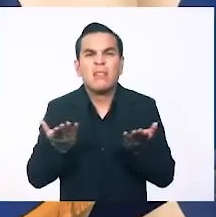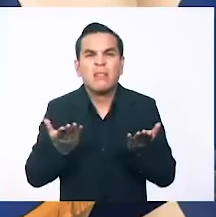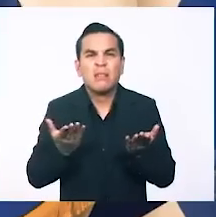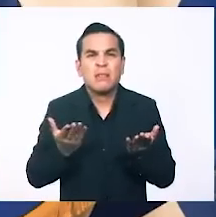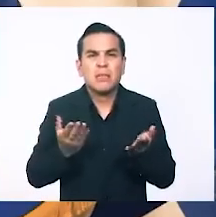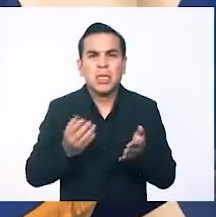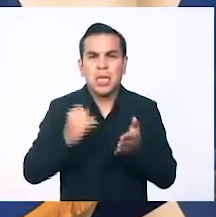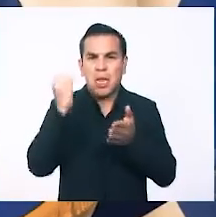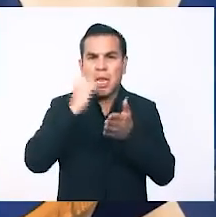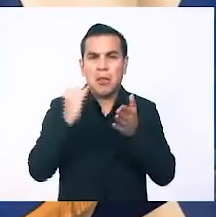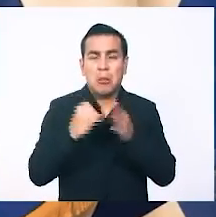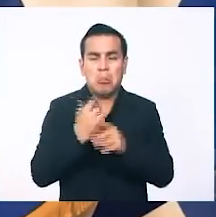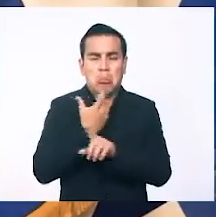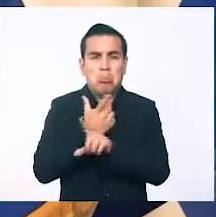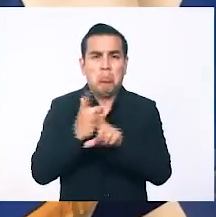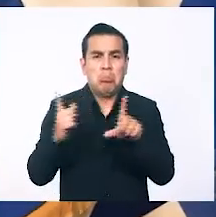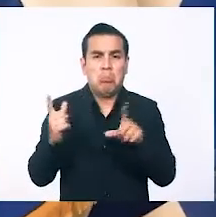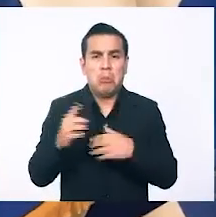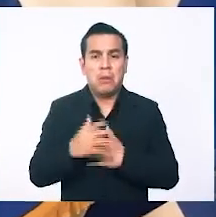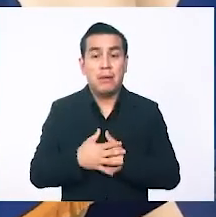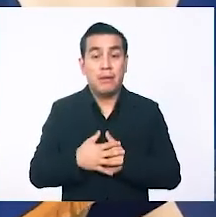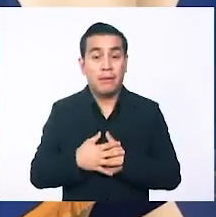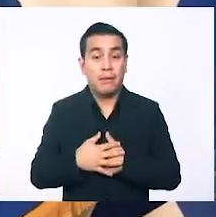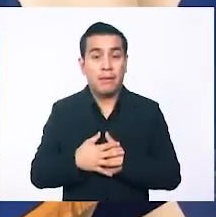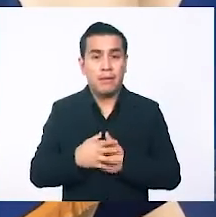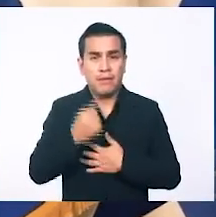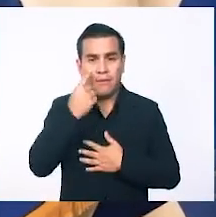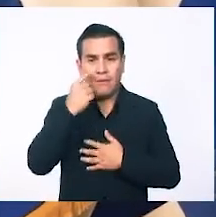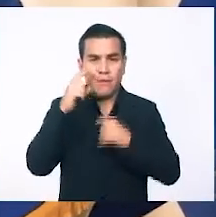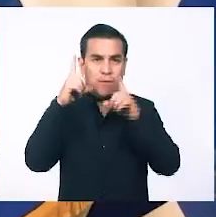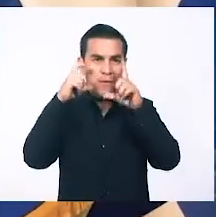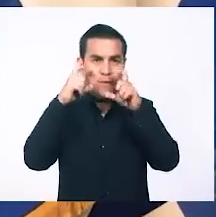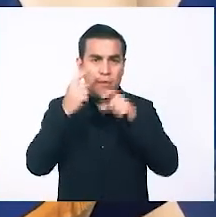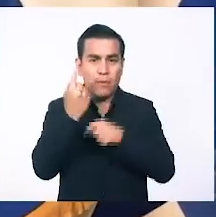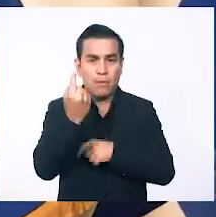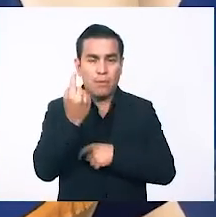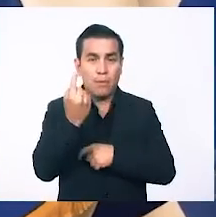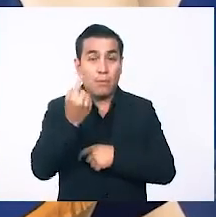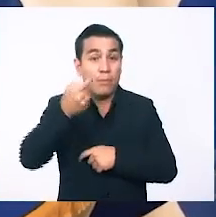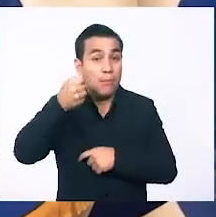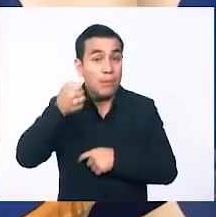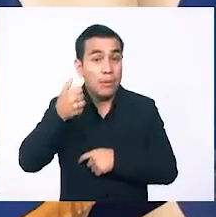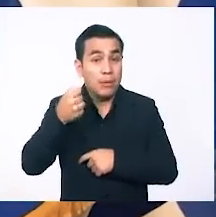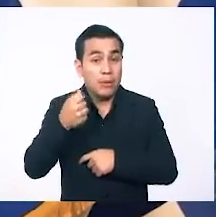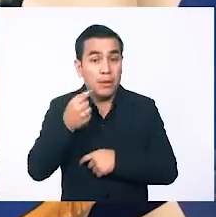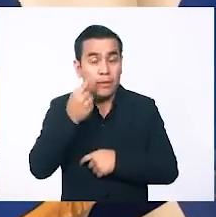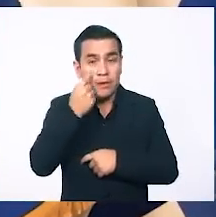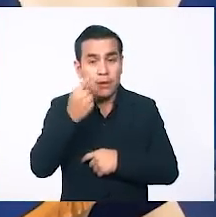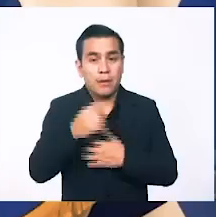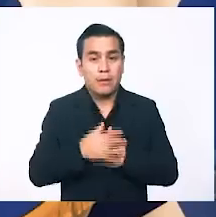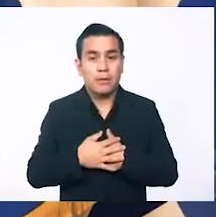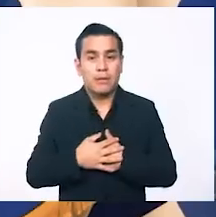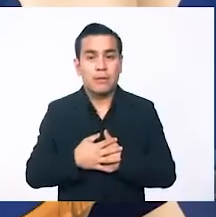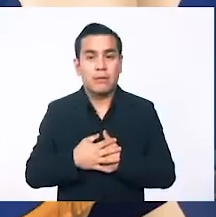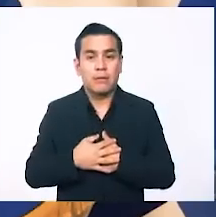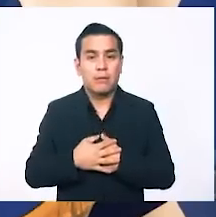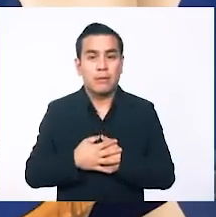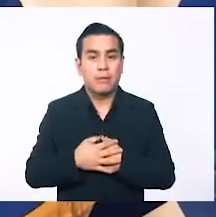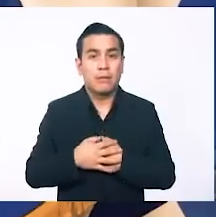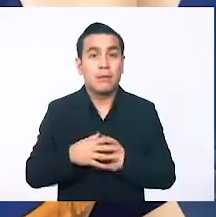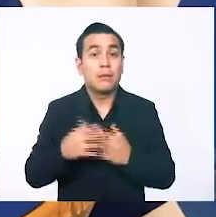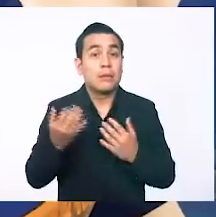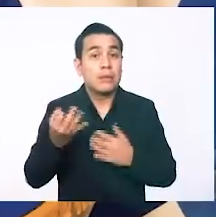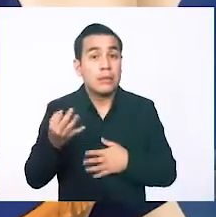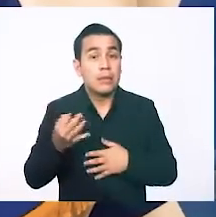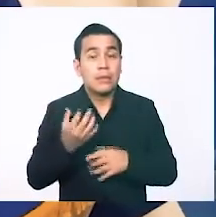en caricaturas, y yo ahí lo dejo, que yo les digo todavía veo la foto y vi un policía. ¿Y qué fue lo que dije? Por favor,